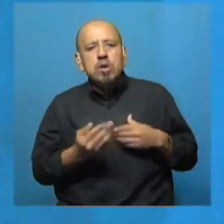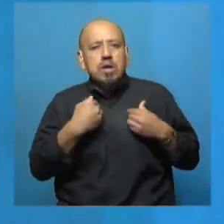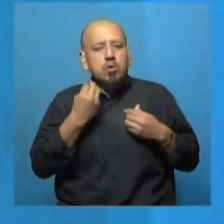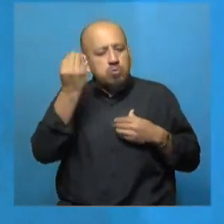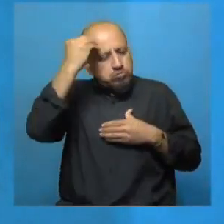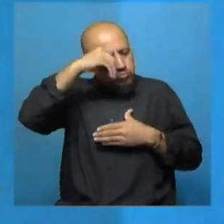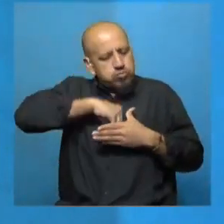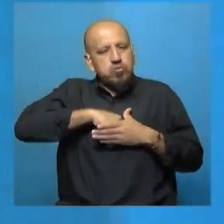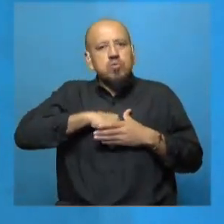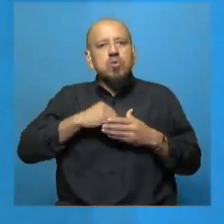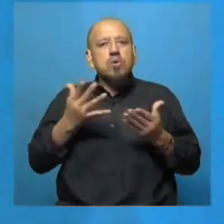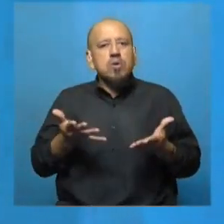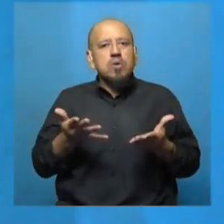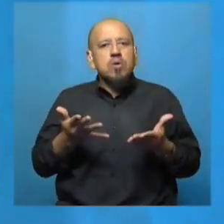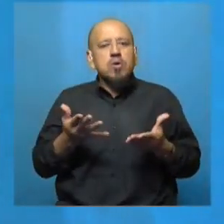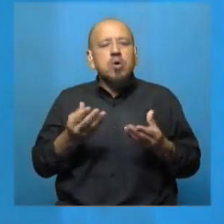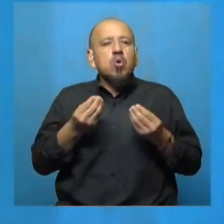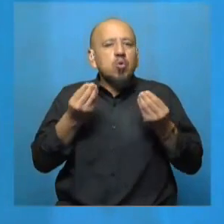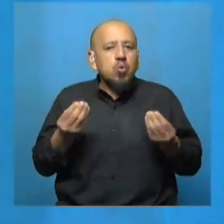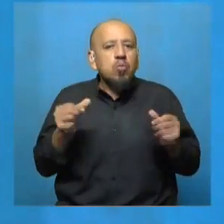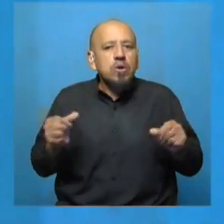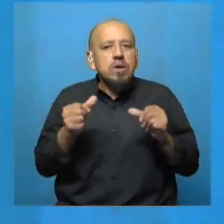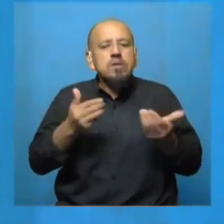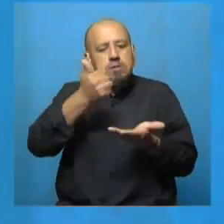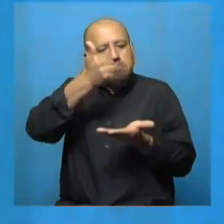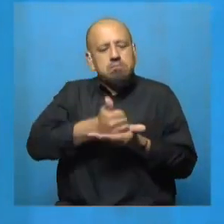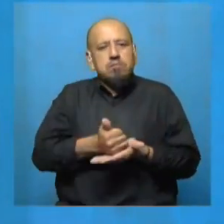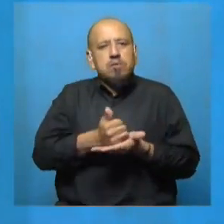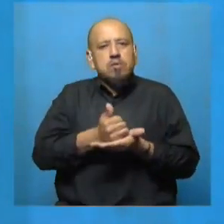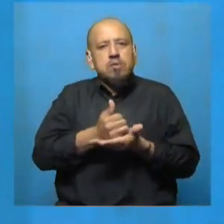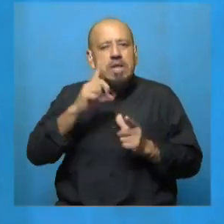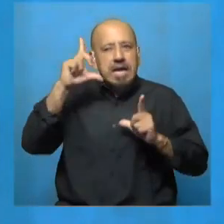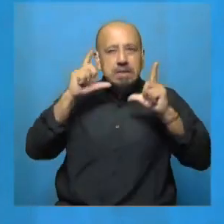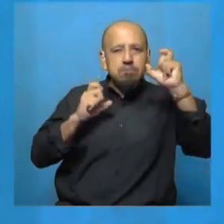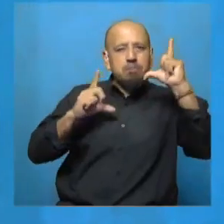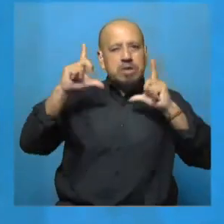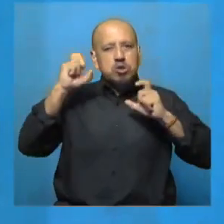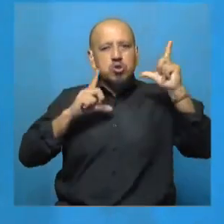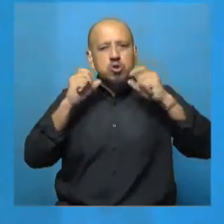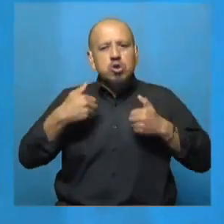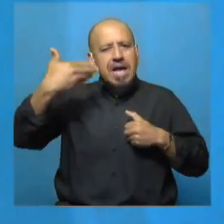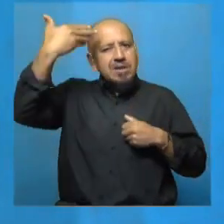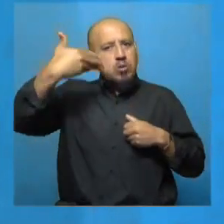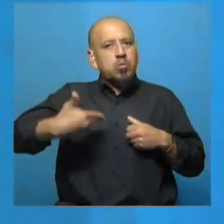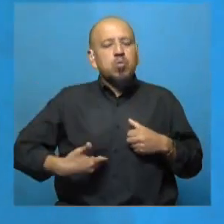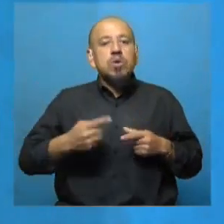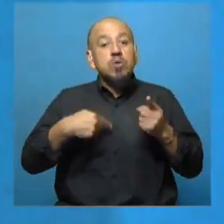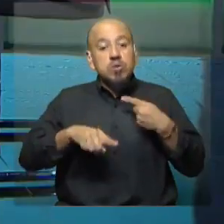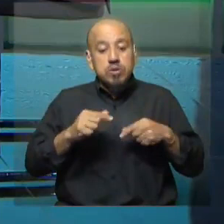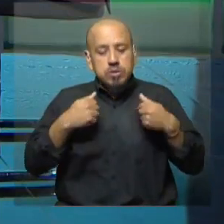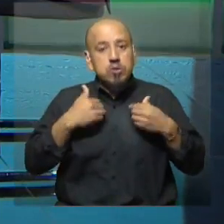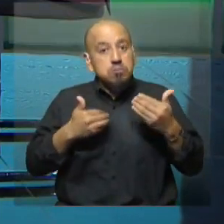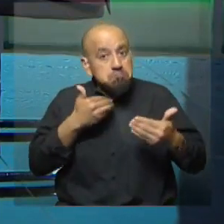como este este cómo estar presente en el escenario y y fuimos construyendo a través de eso